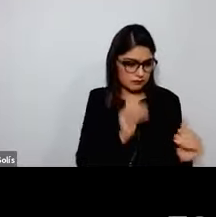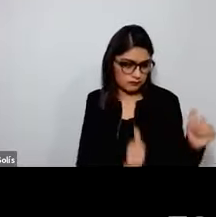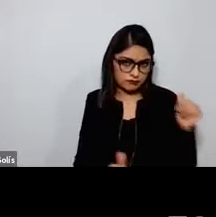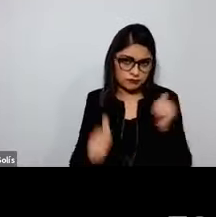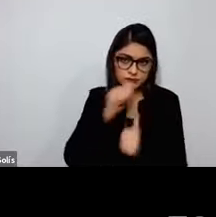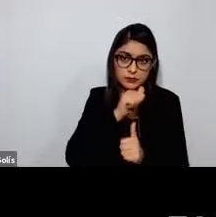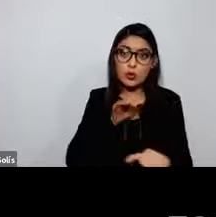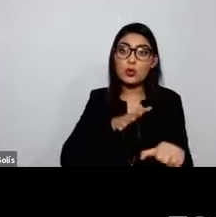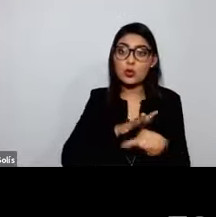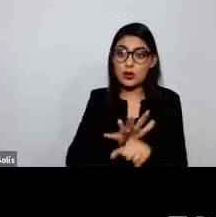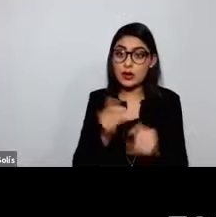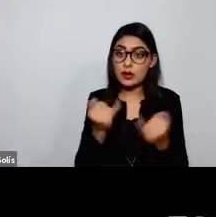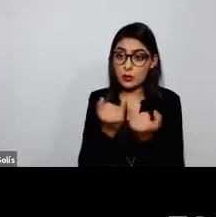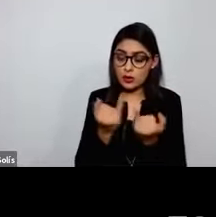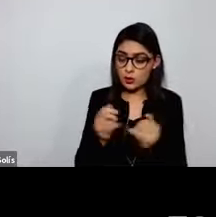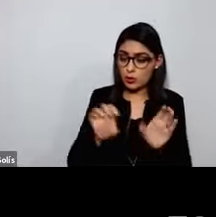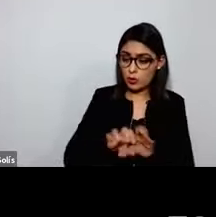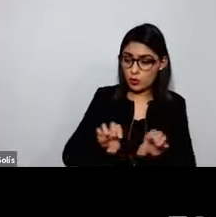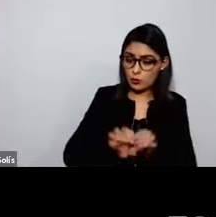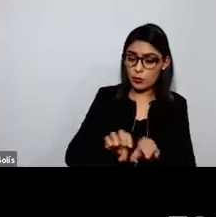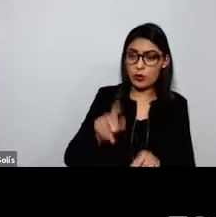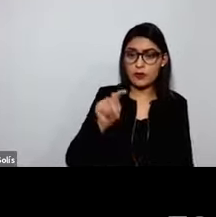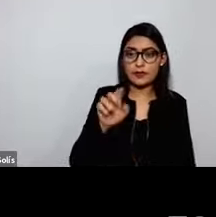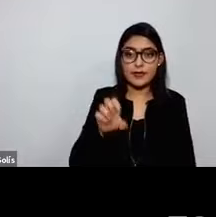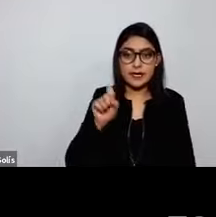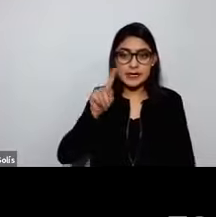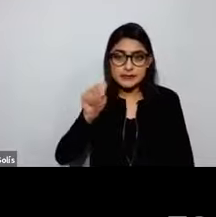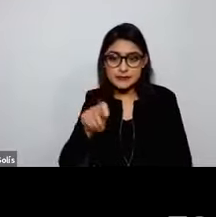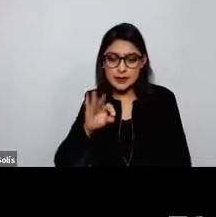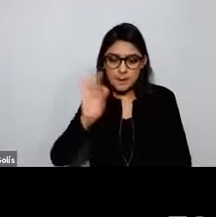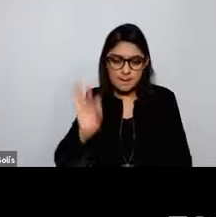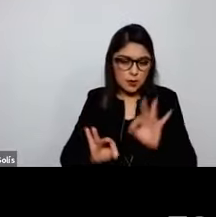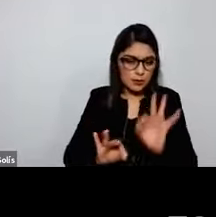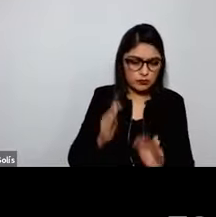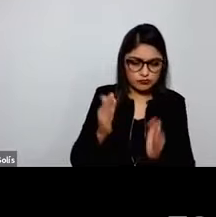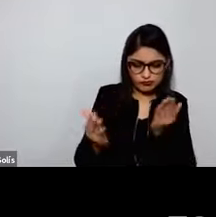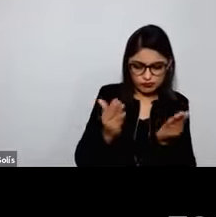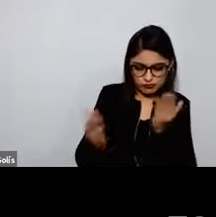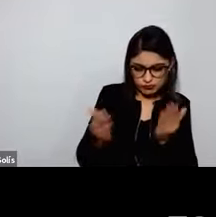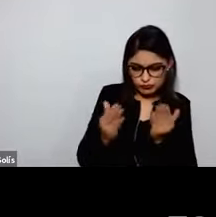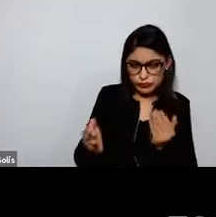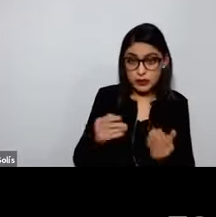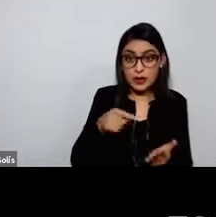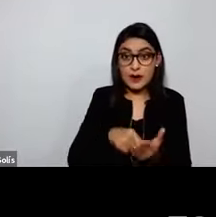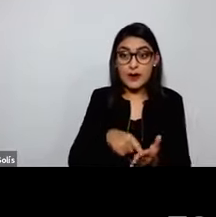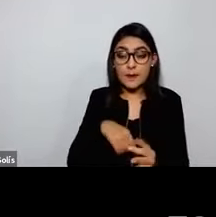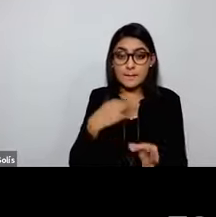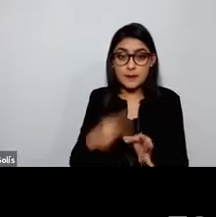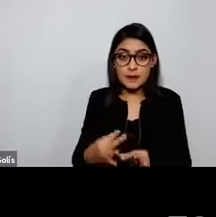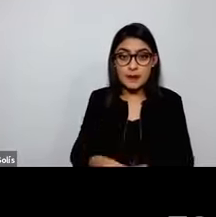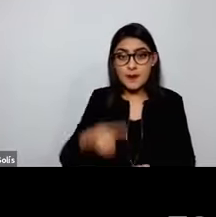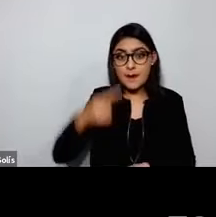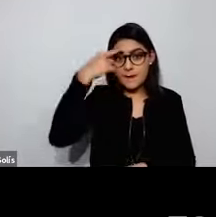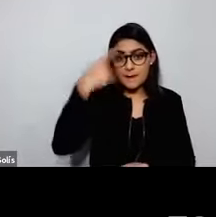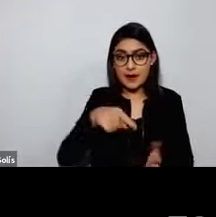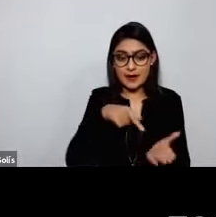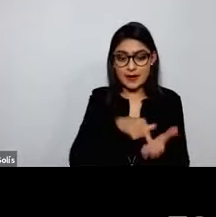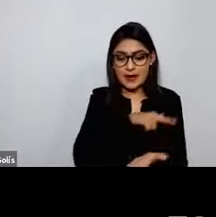proporcionalidad para en cada caso concreto y atendiendo a las particularidades, dar una solución desde el